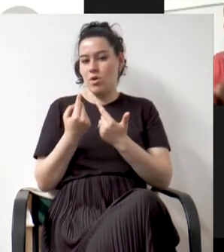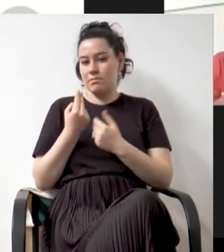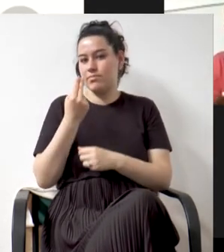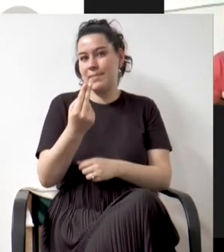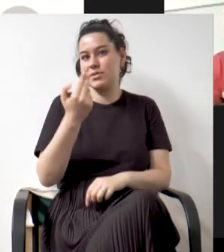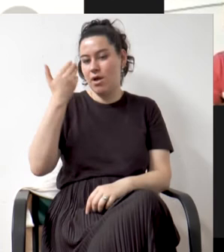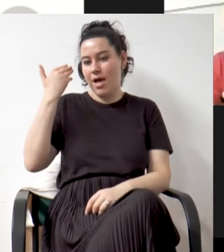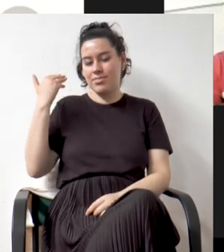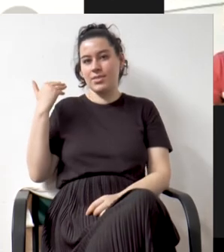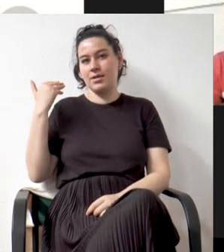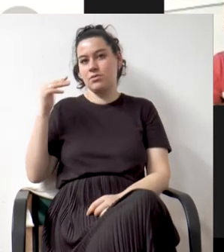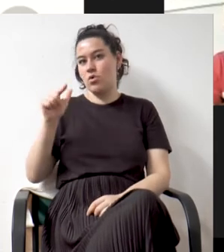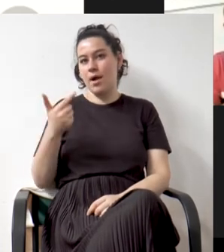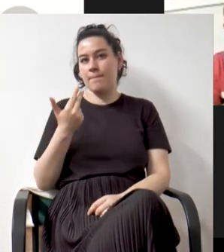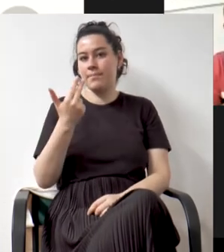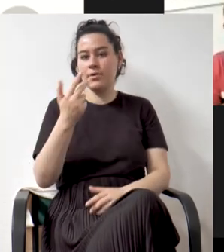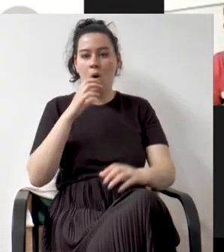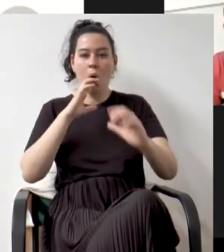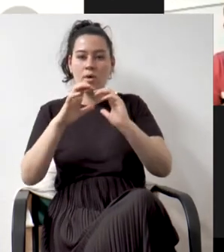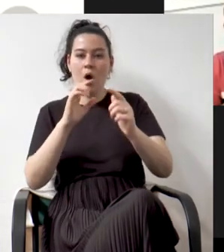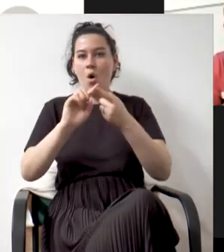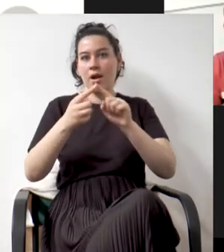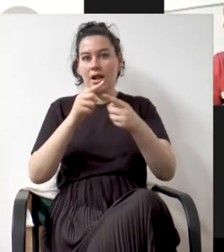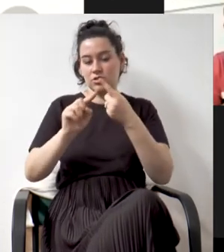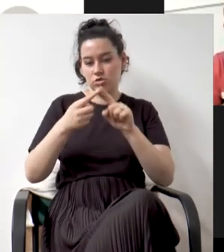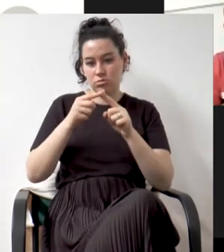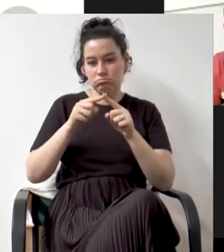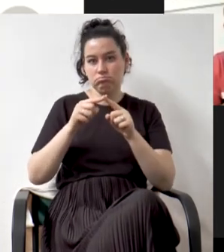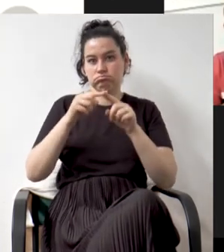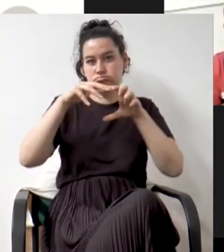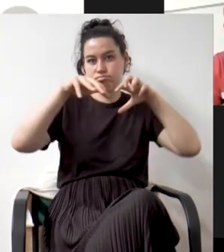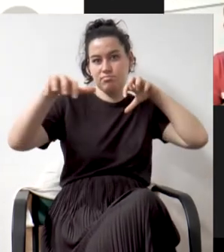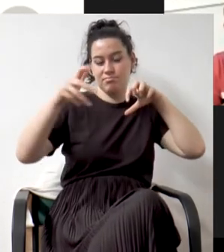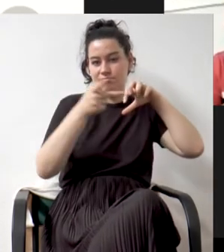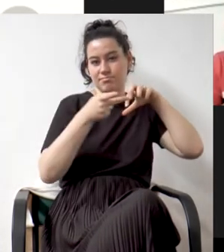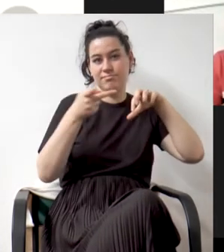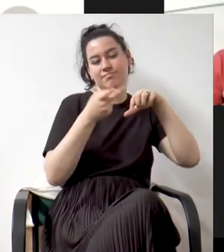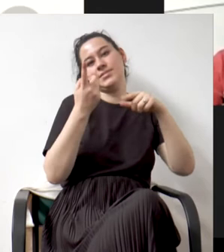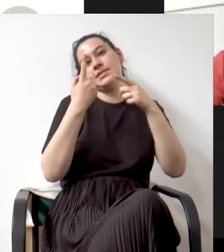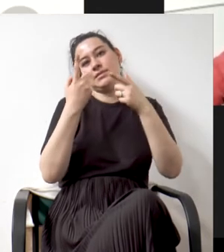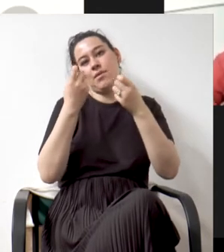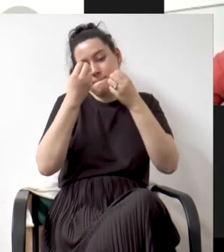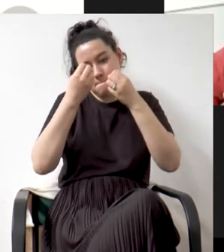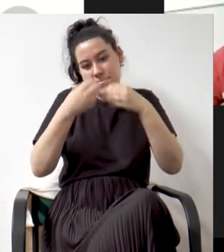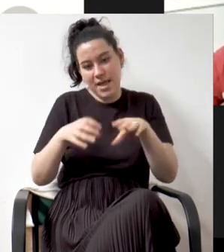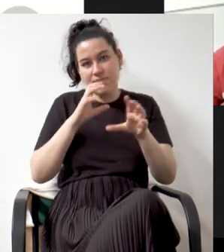momentos una comunicación y una vinculación más directa, ¿sí? Y porque,